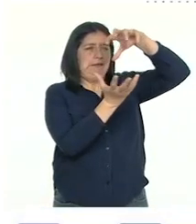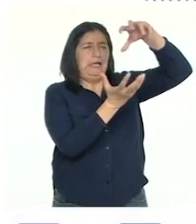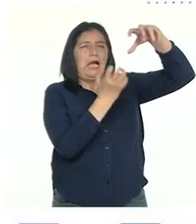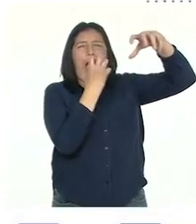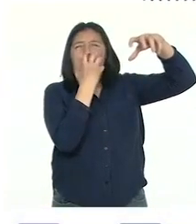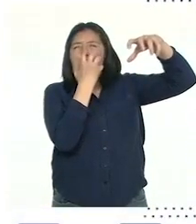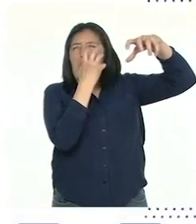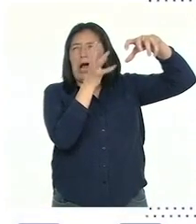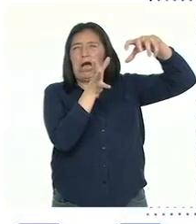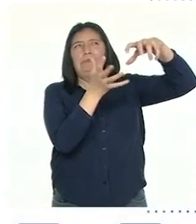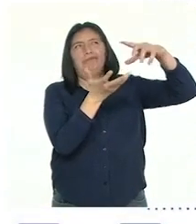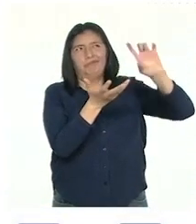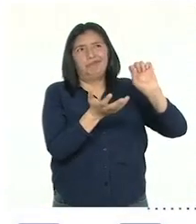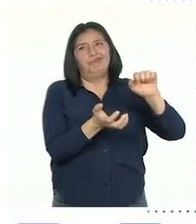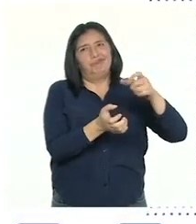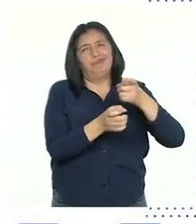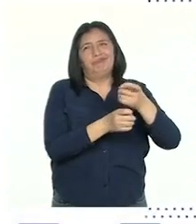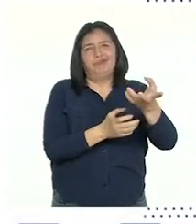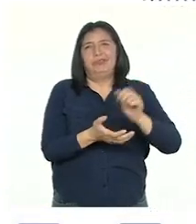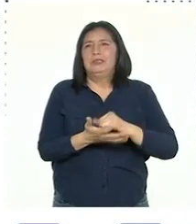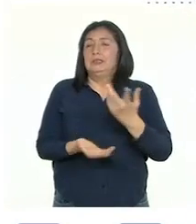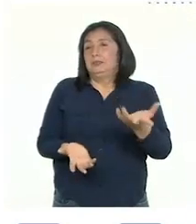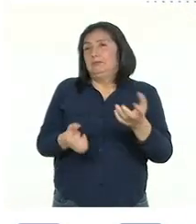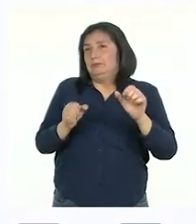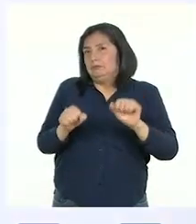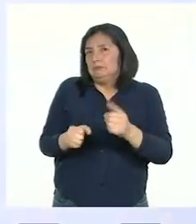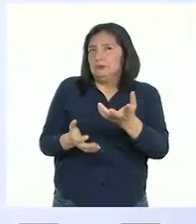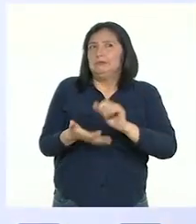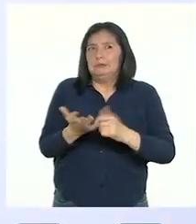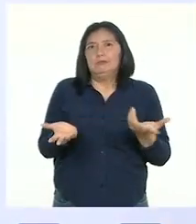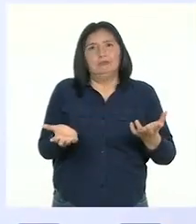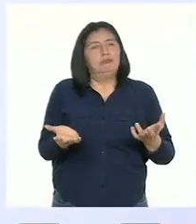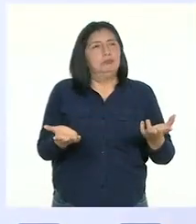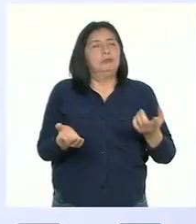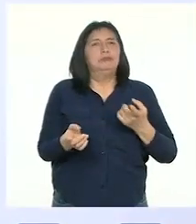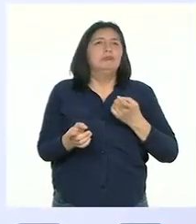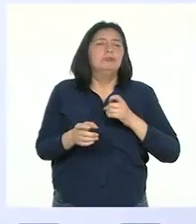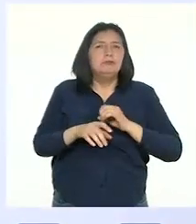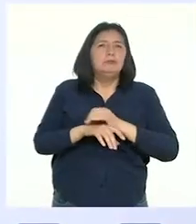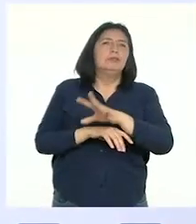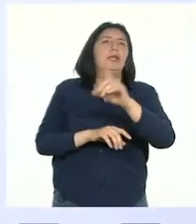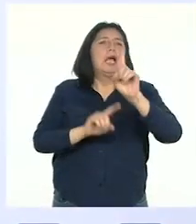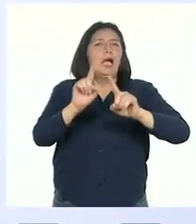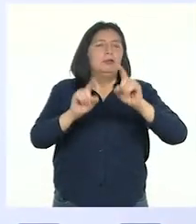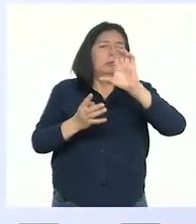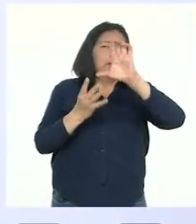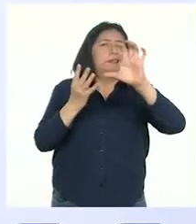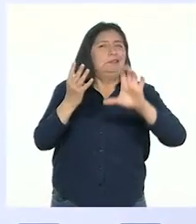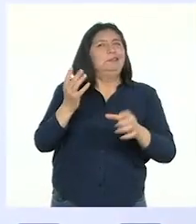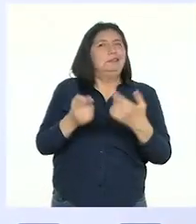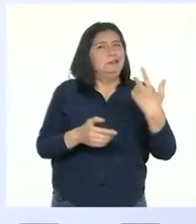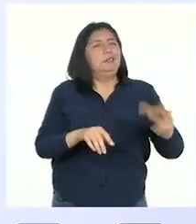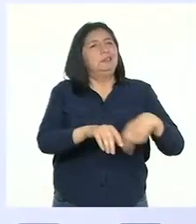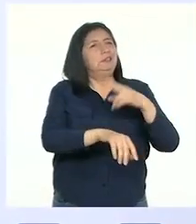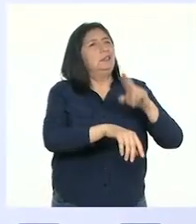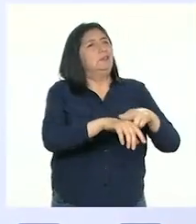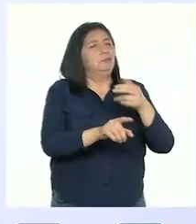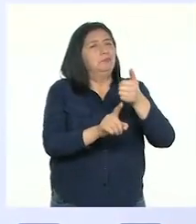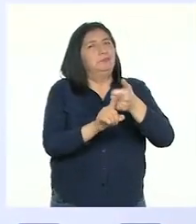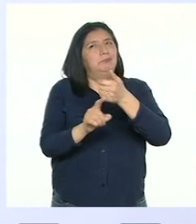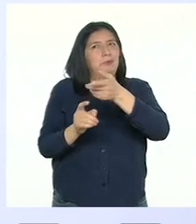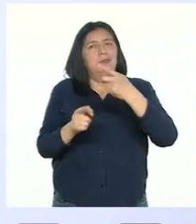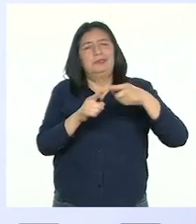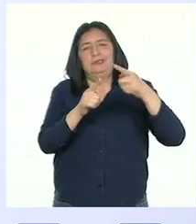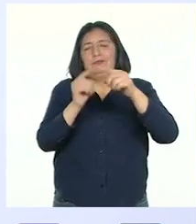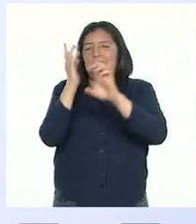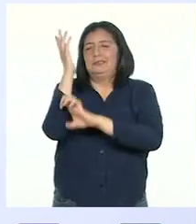del calentamiento global. Y es posible que tenga efecto en algunas características o fenómenos naturales propios de las